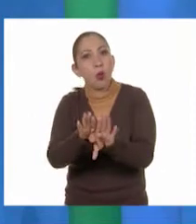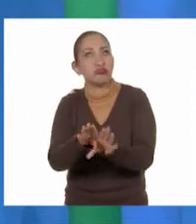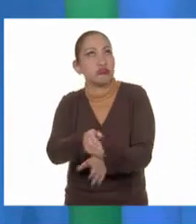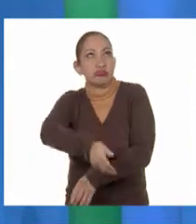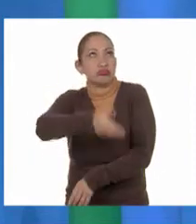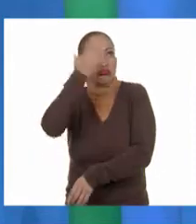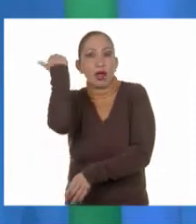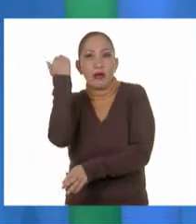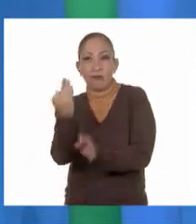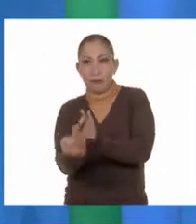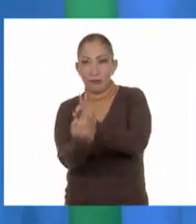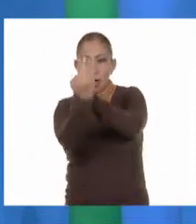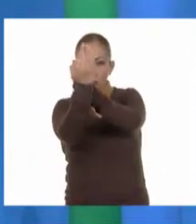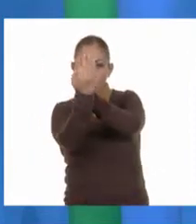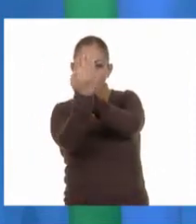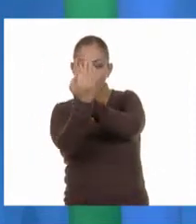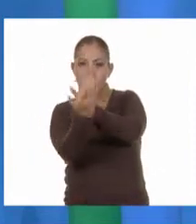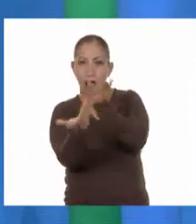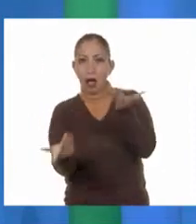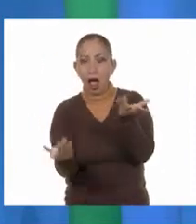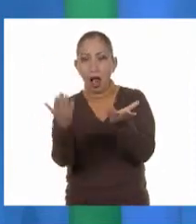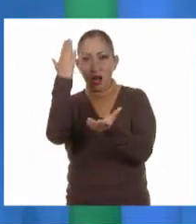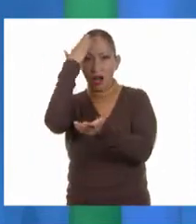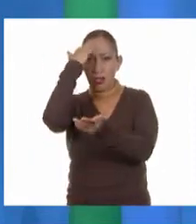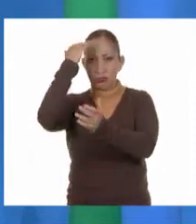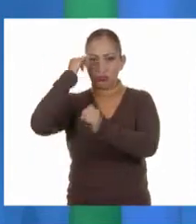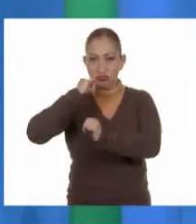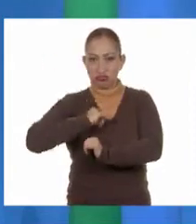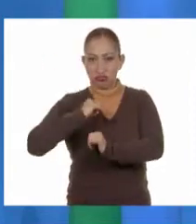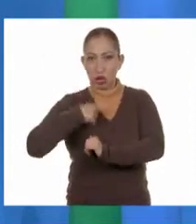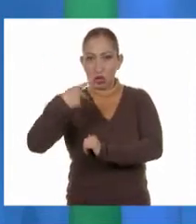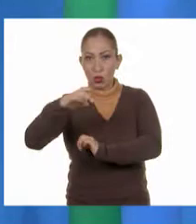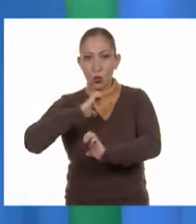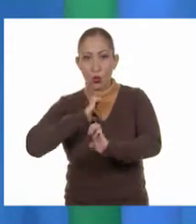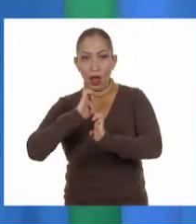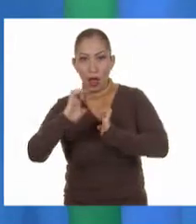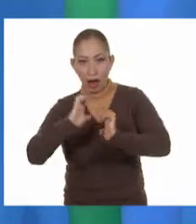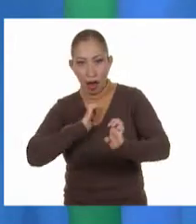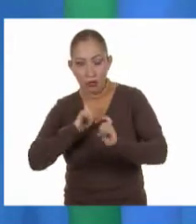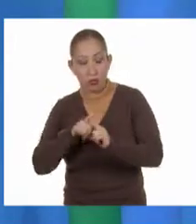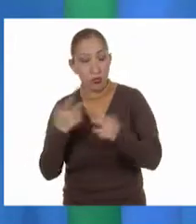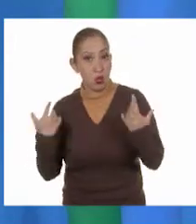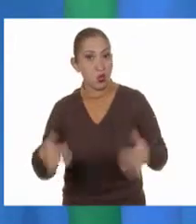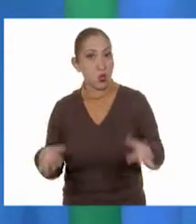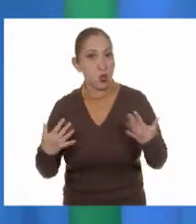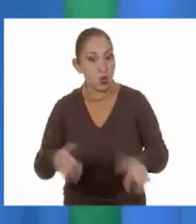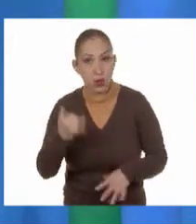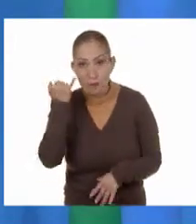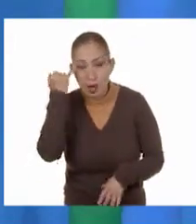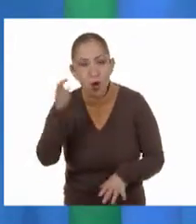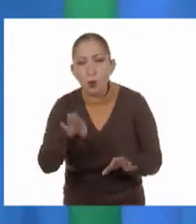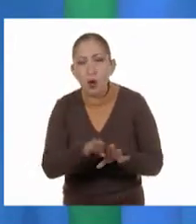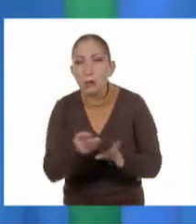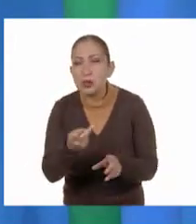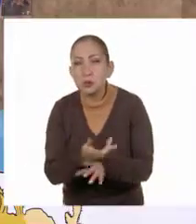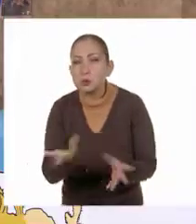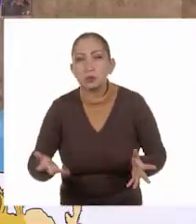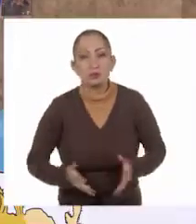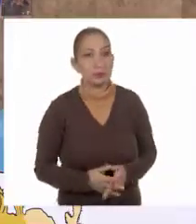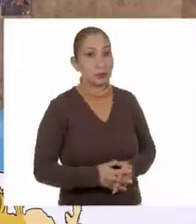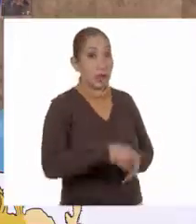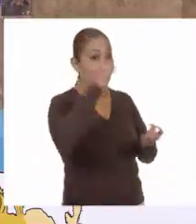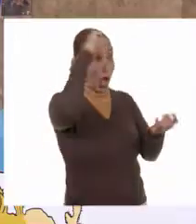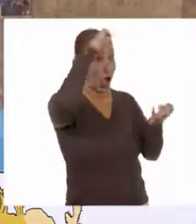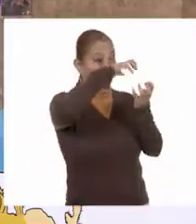sé, frente a frente a cada uno de los líderes con su ejército. Oh, no, dígame, maestra, ¿cómo fue? ¿Qué pasó?